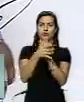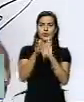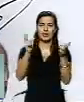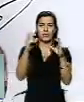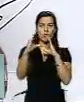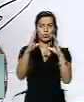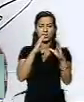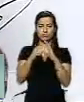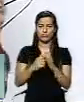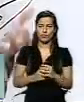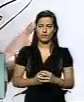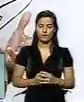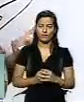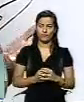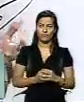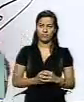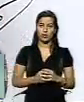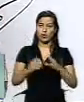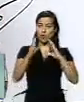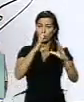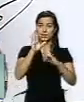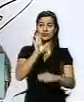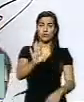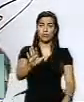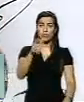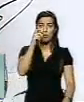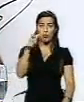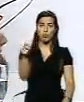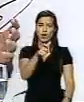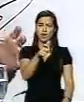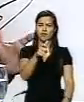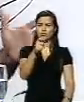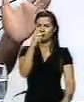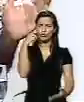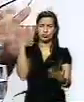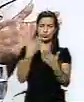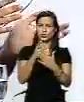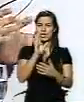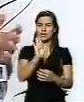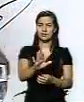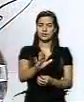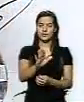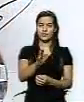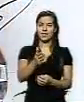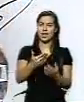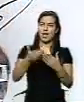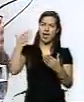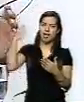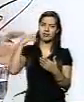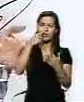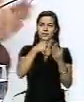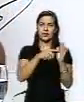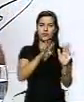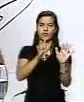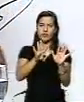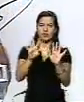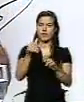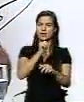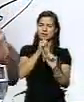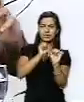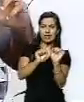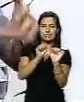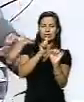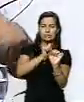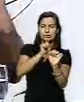de esa comunicación que viene ejerciendo el pueblo desde hace mucho tiempo, antes del 99 en resistencia y desde el